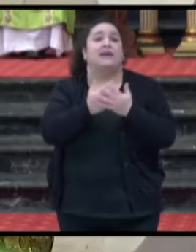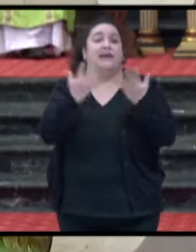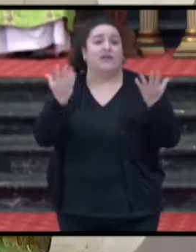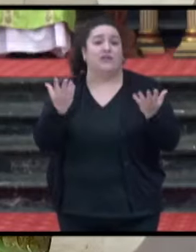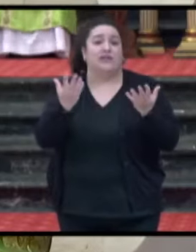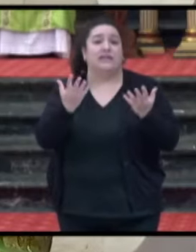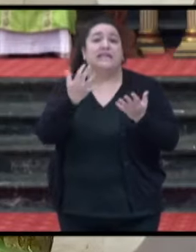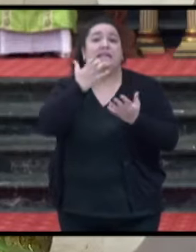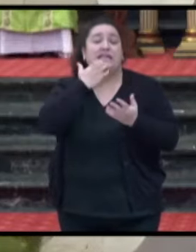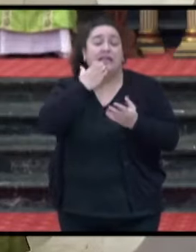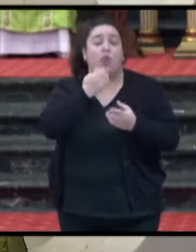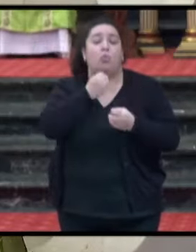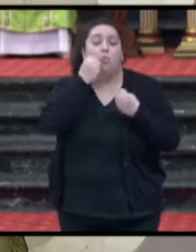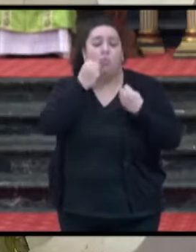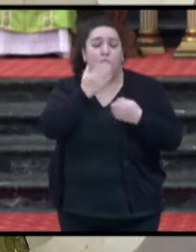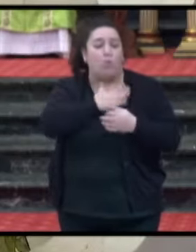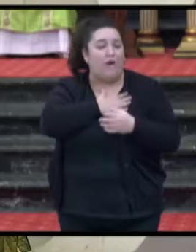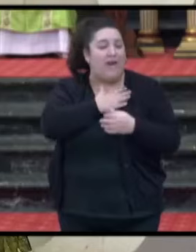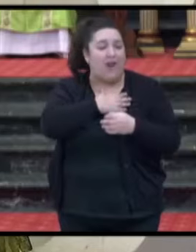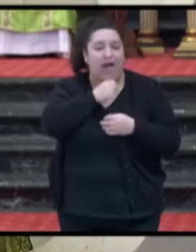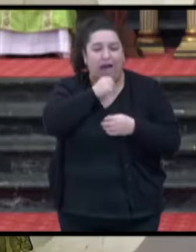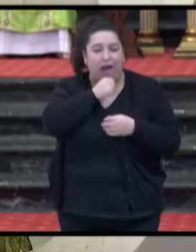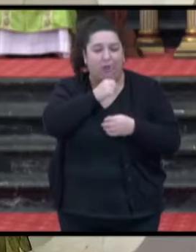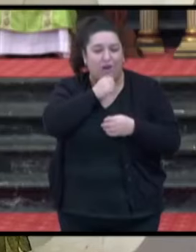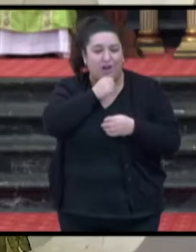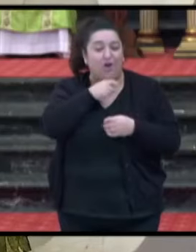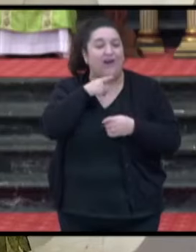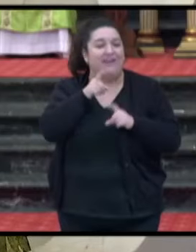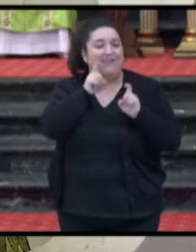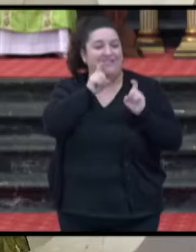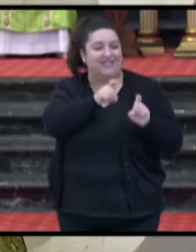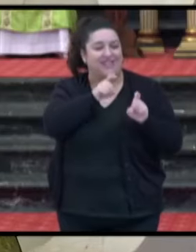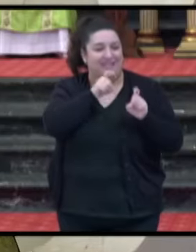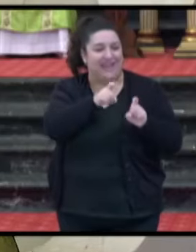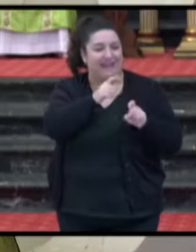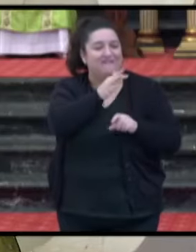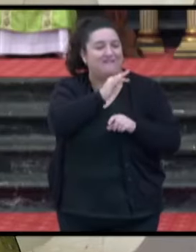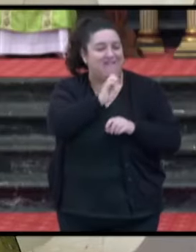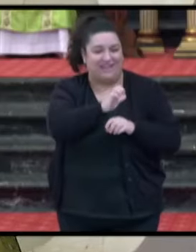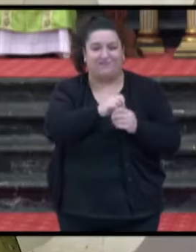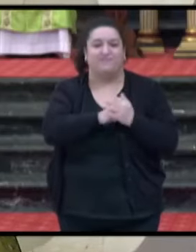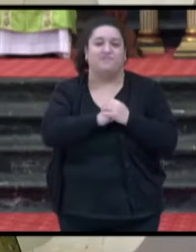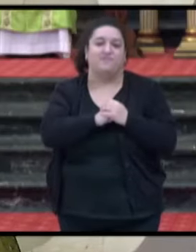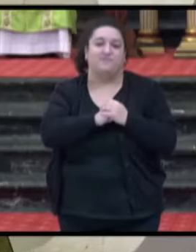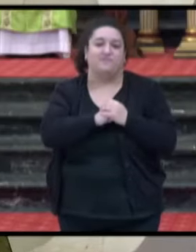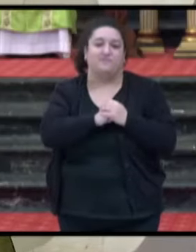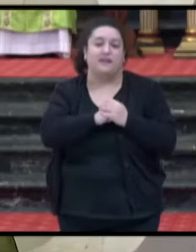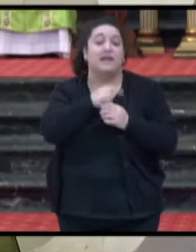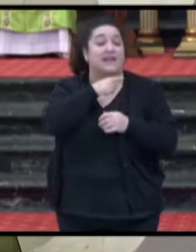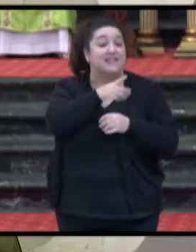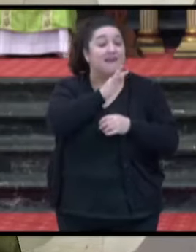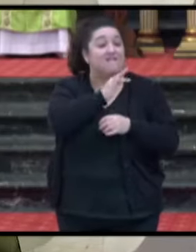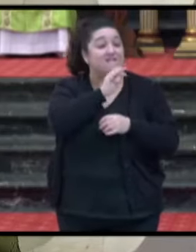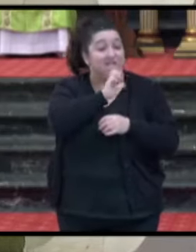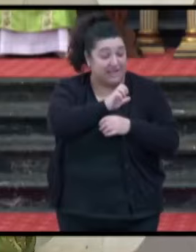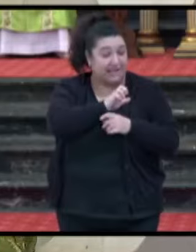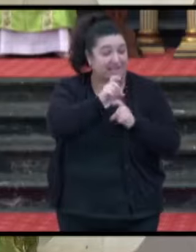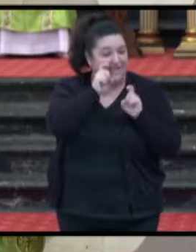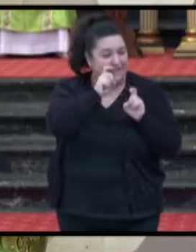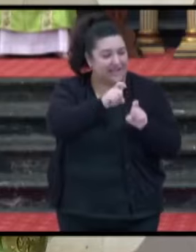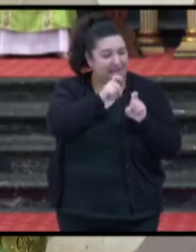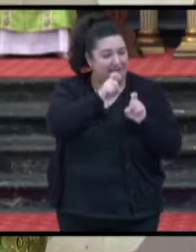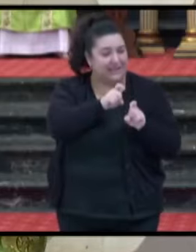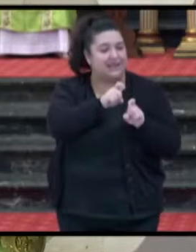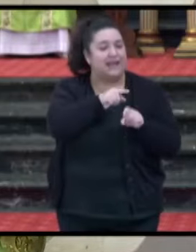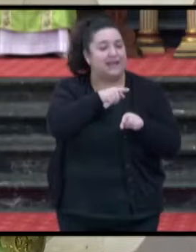tienen unos buenos abuelos recibirán de sus abuelos la fe esa fe que ellos han